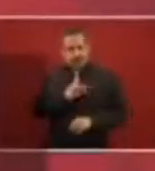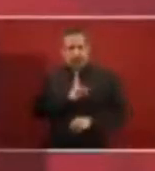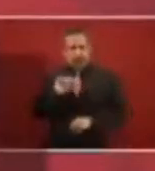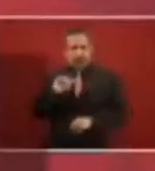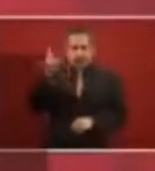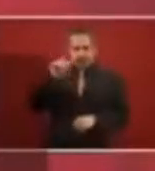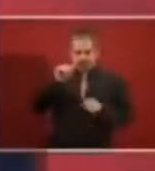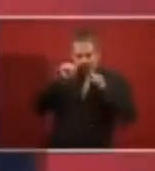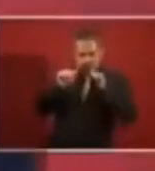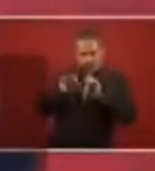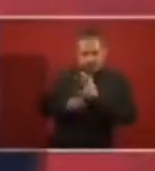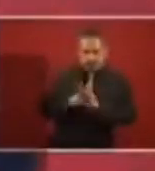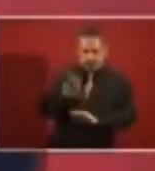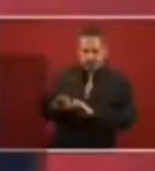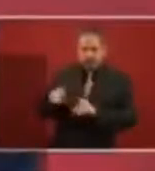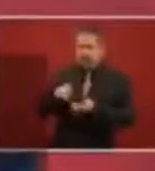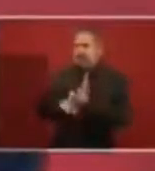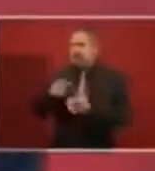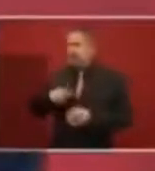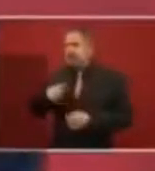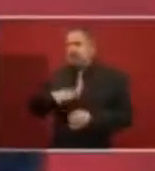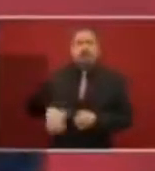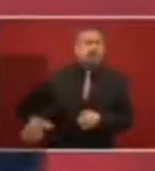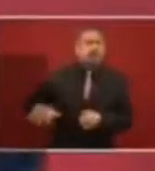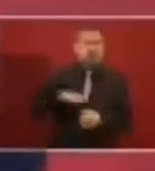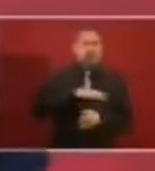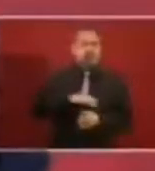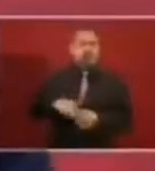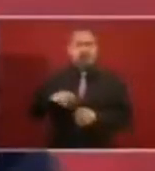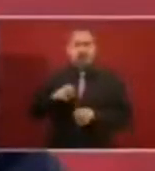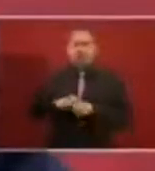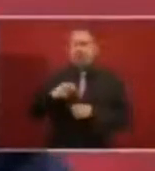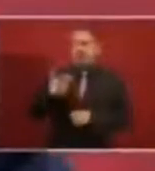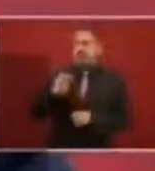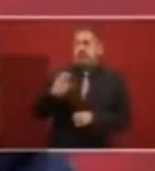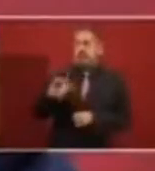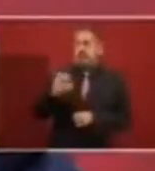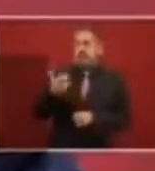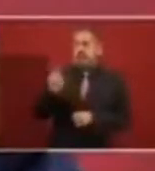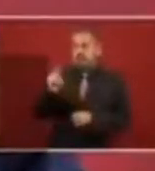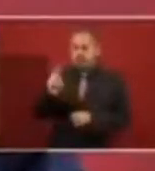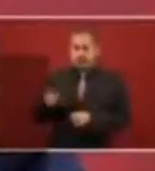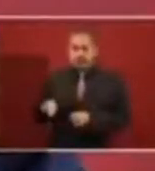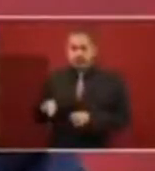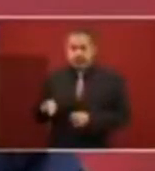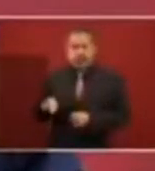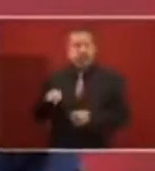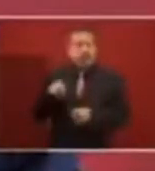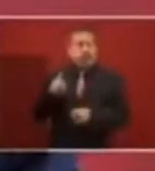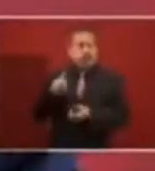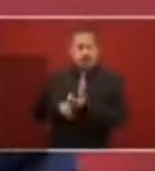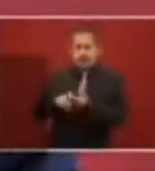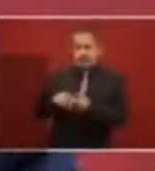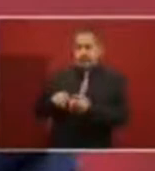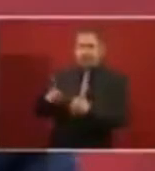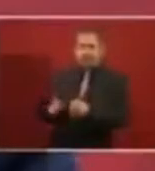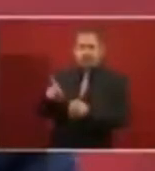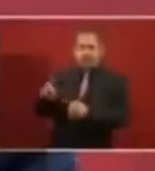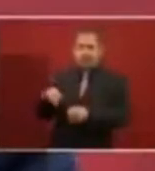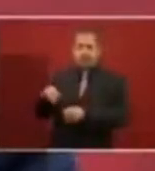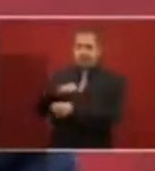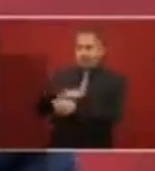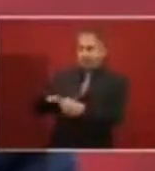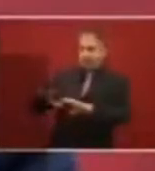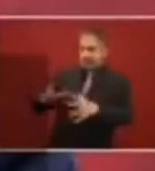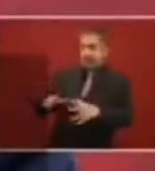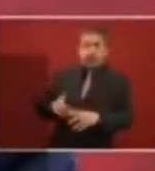para beneficio de la población de juchitán de los pueblos y municipios del istmo también es